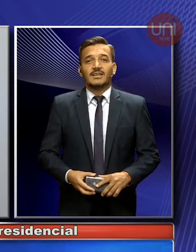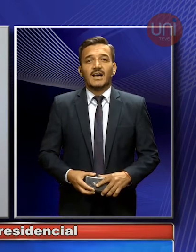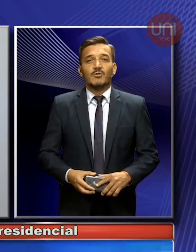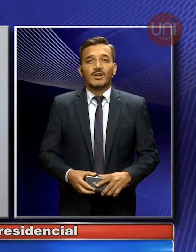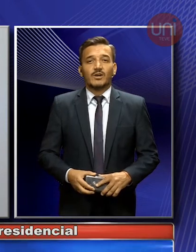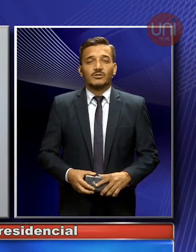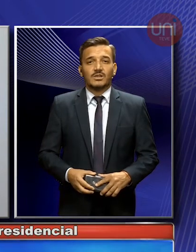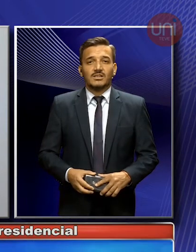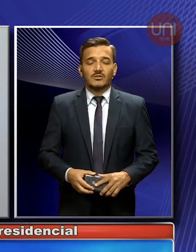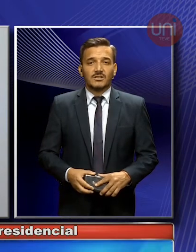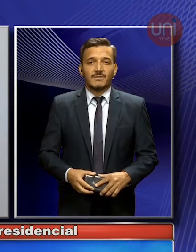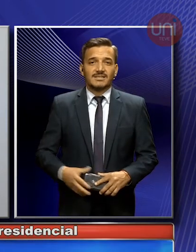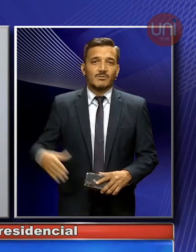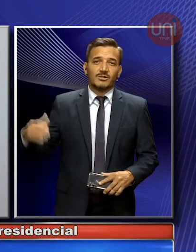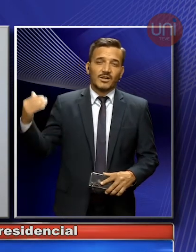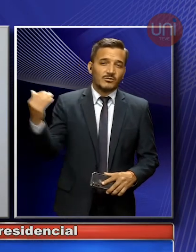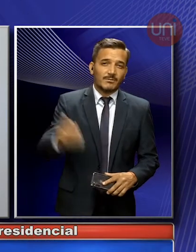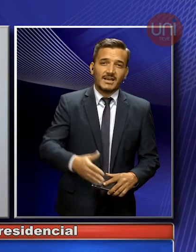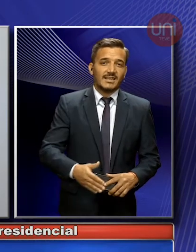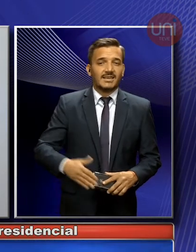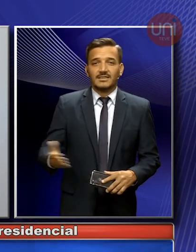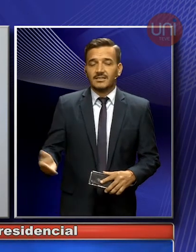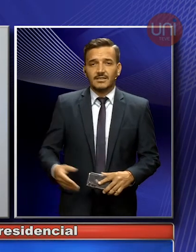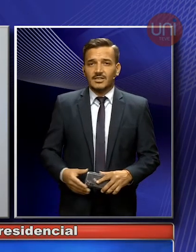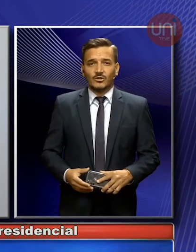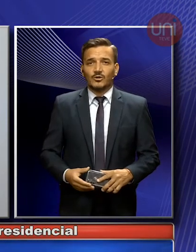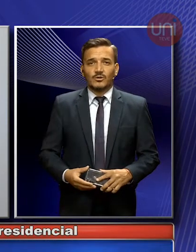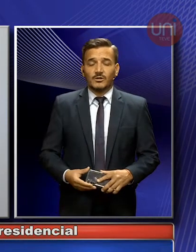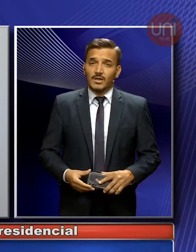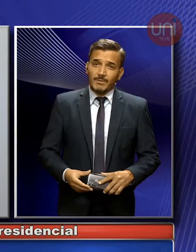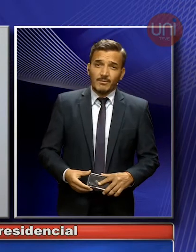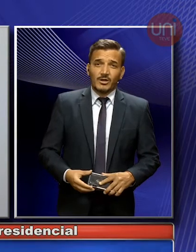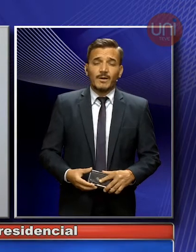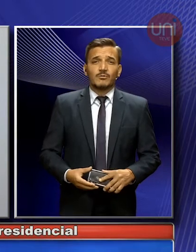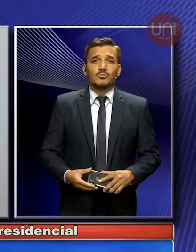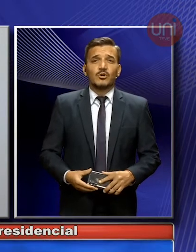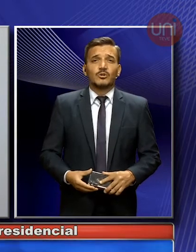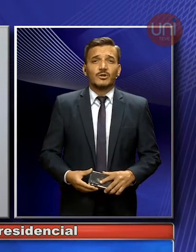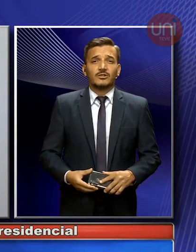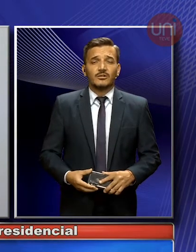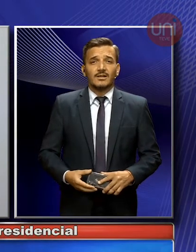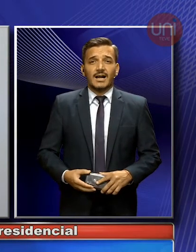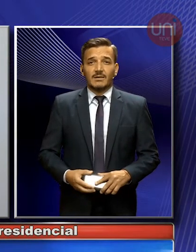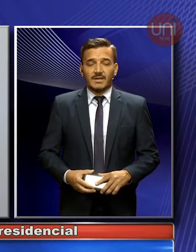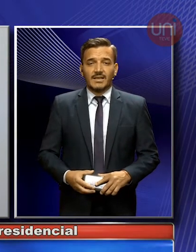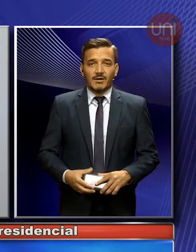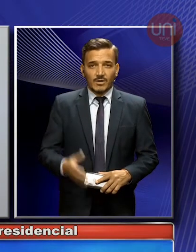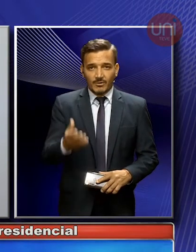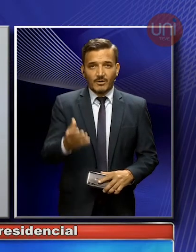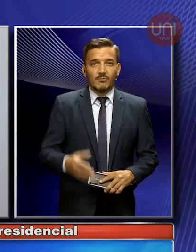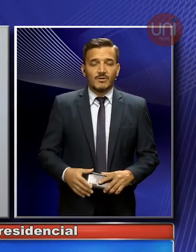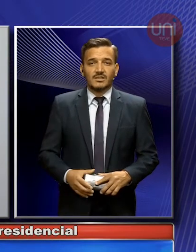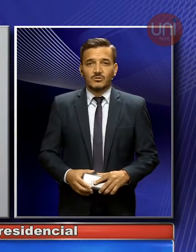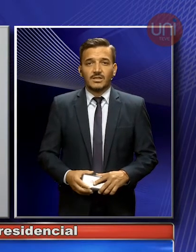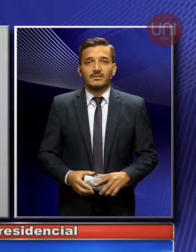a buscar lugares turísticos y demás, y hemos visto la ruta plagada de gente y todo lo ocurrido. Esperemos que no paguemos un costo por esto a la espera de la vacuna, porque, como